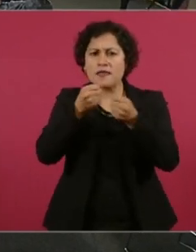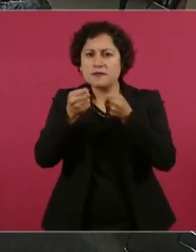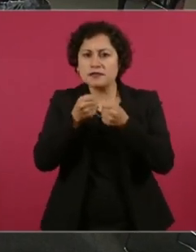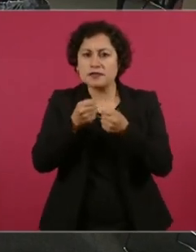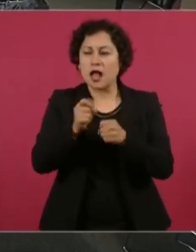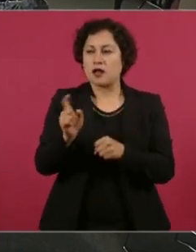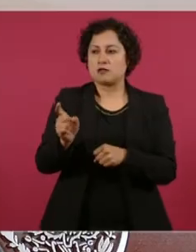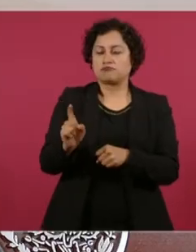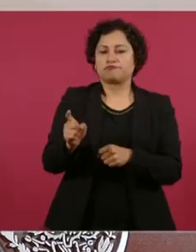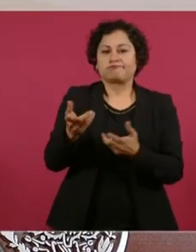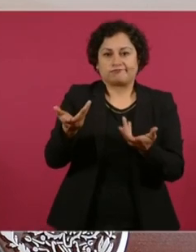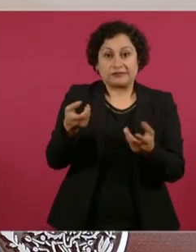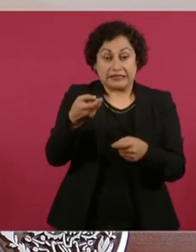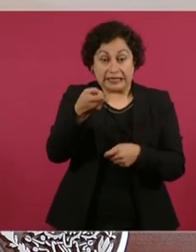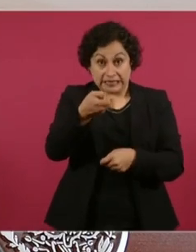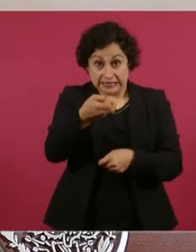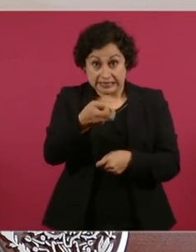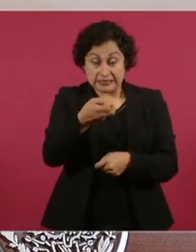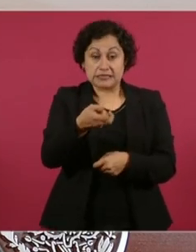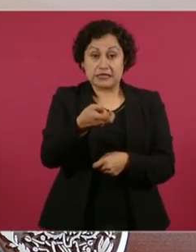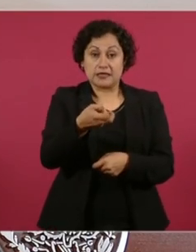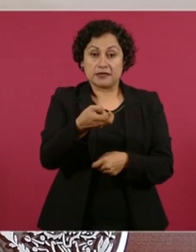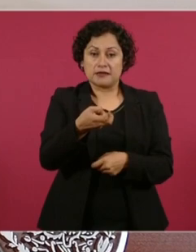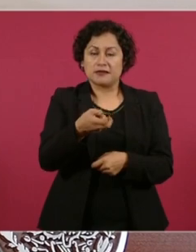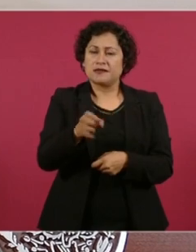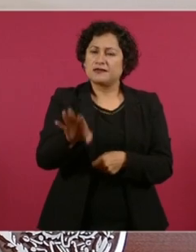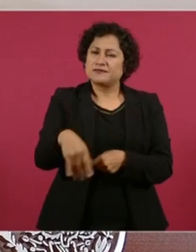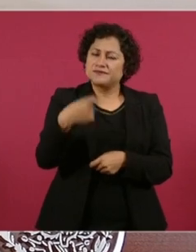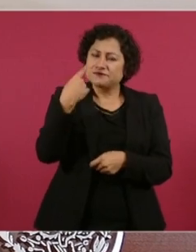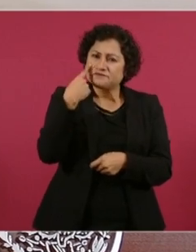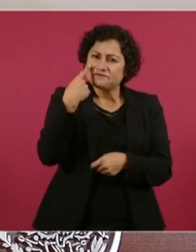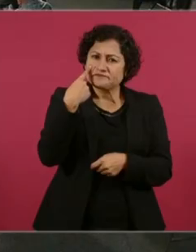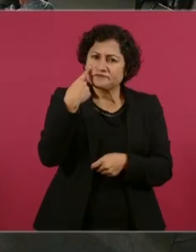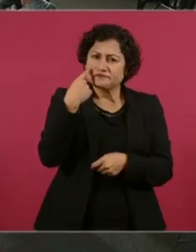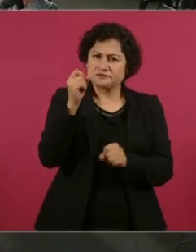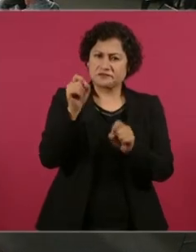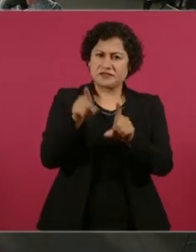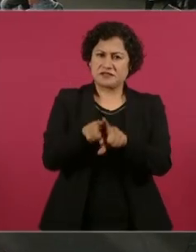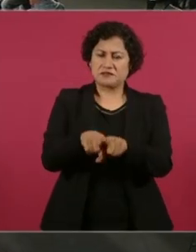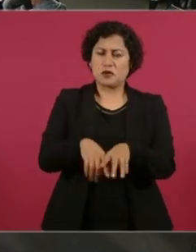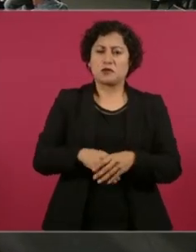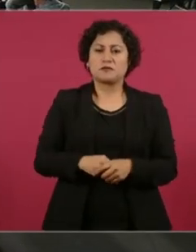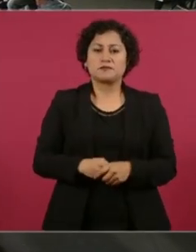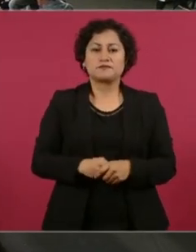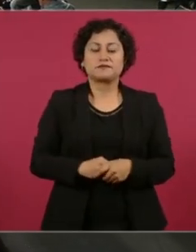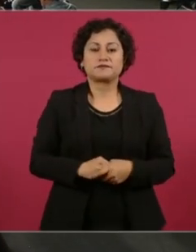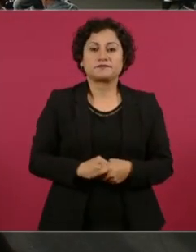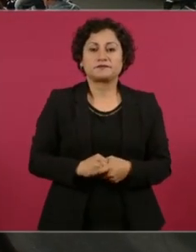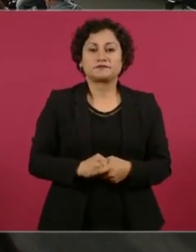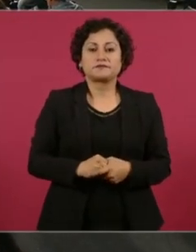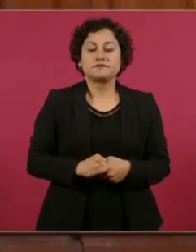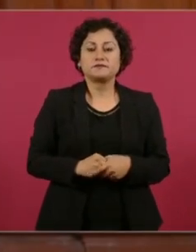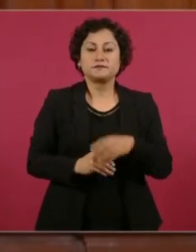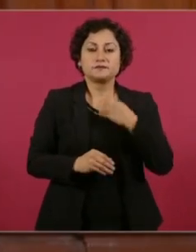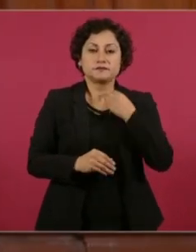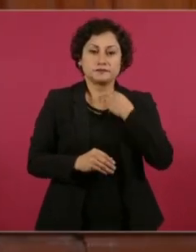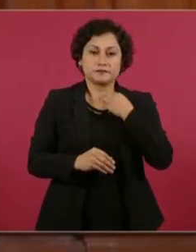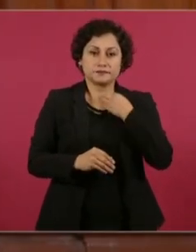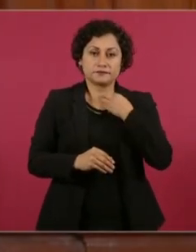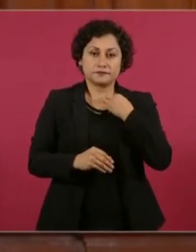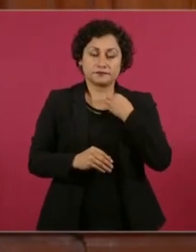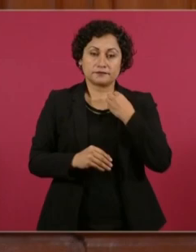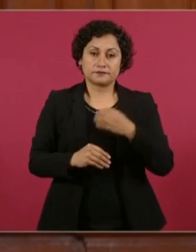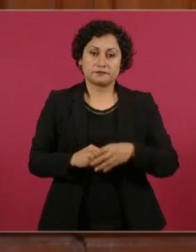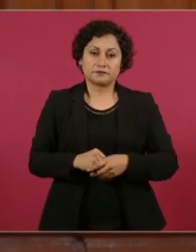es muy bueno. No es el mismo de… Toma lo que ya se sacó desde… El